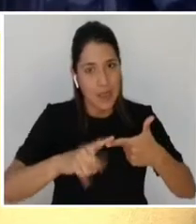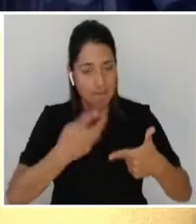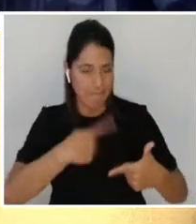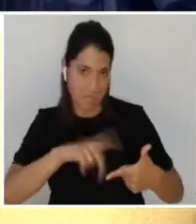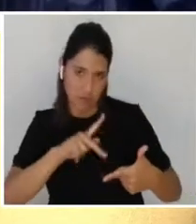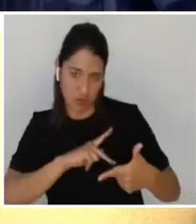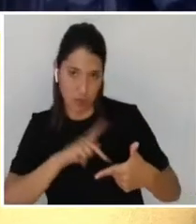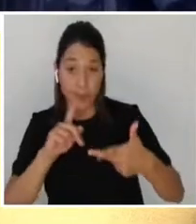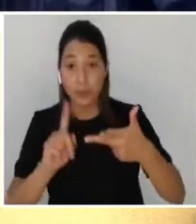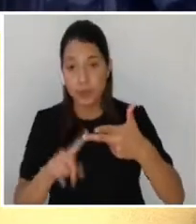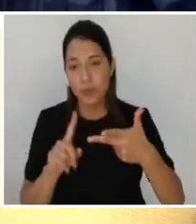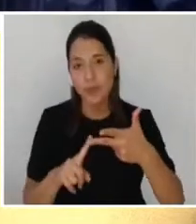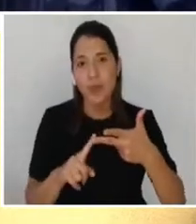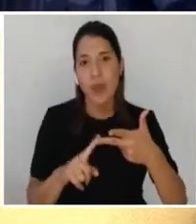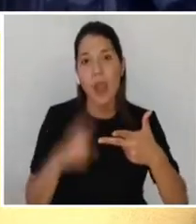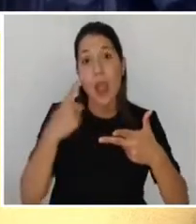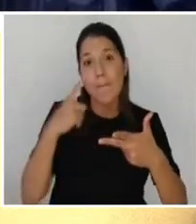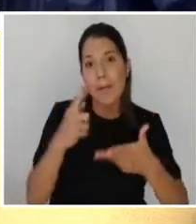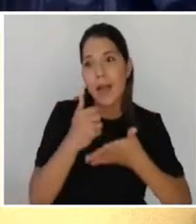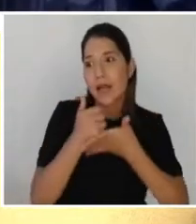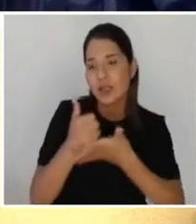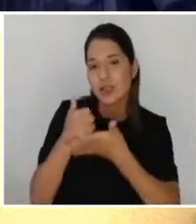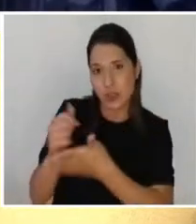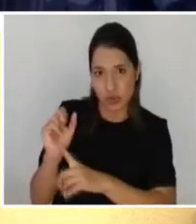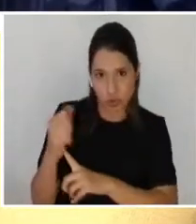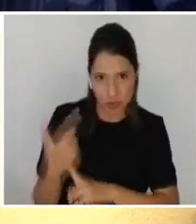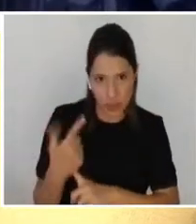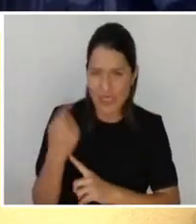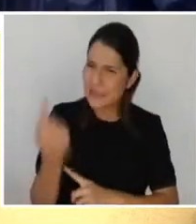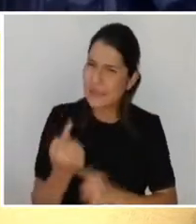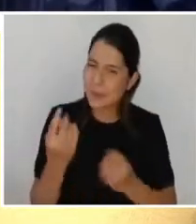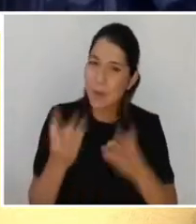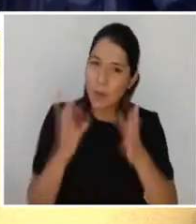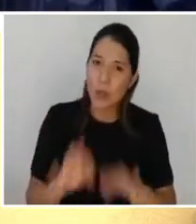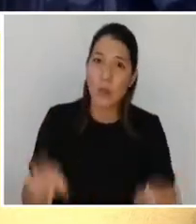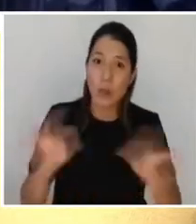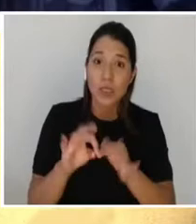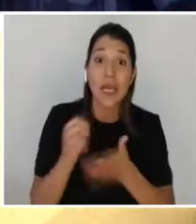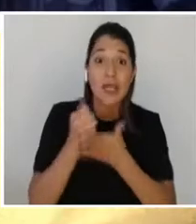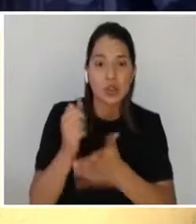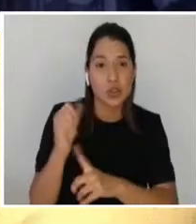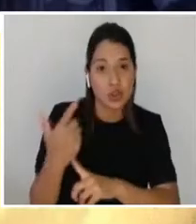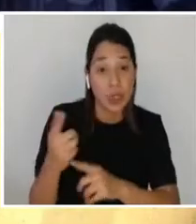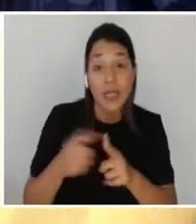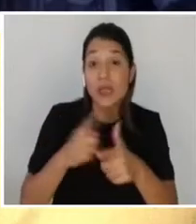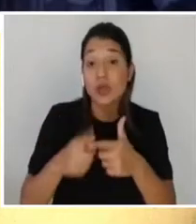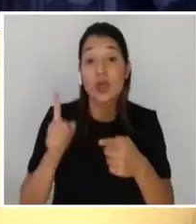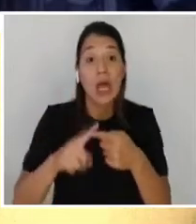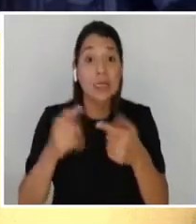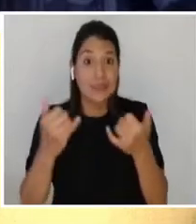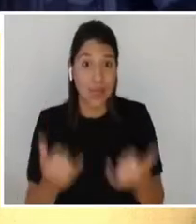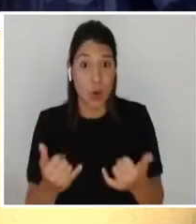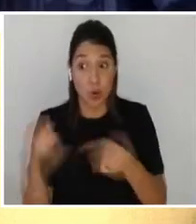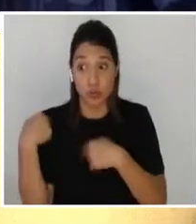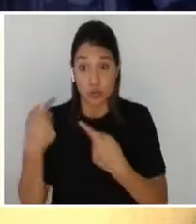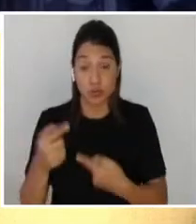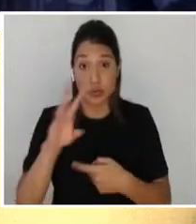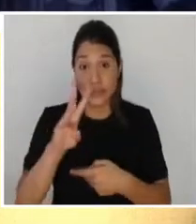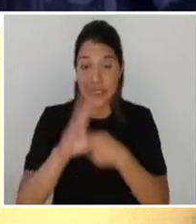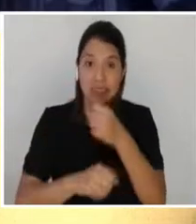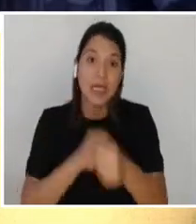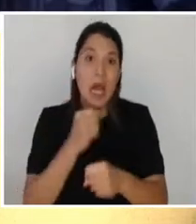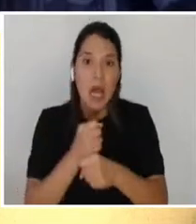último que es para la ayuda social. Siempre es importante la ayuda social. Entonces, hasta el momento, en estos 6 años, lo he mantenido